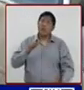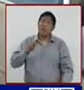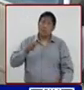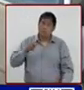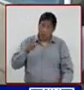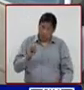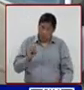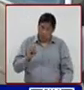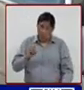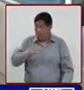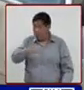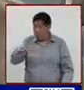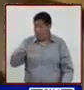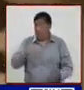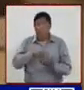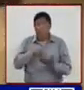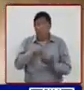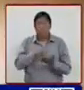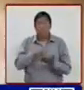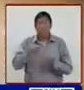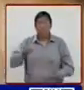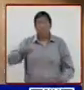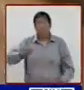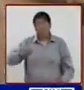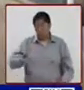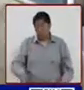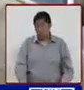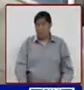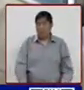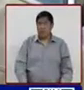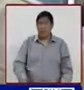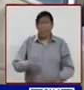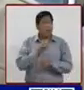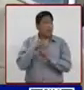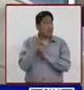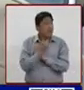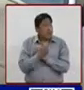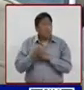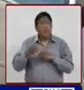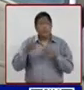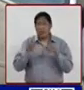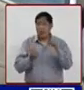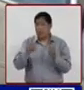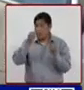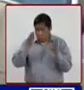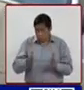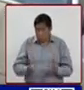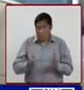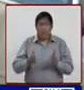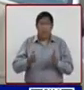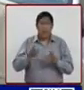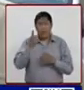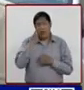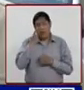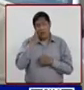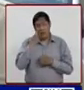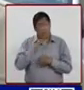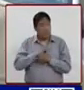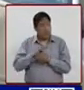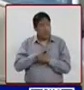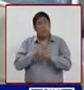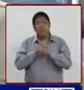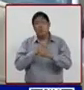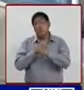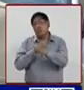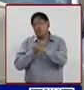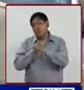por inmediaciones a la Plaza Eguino. La situación jurídica del conductor se encuentra a conocimiento del Ministerio Público